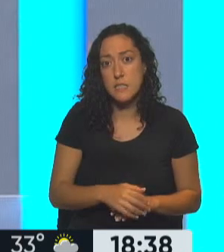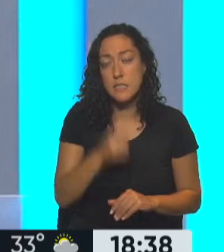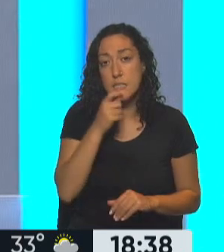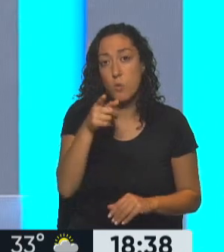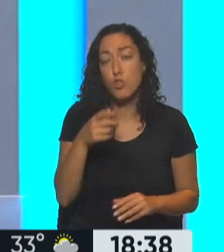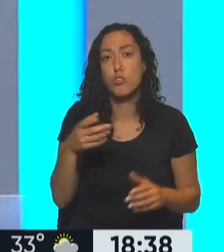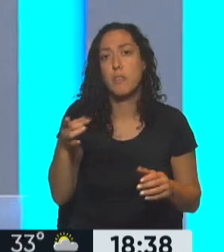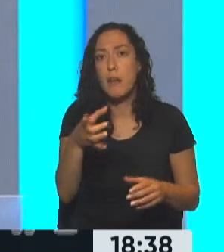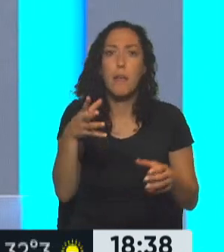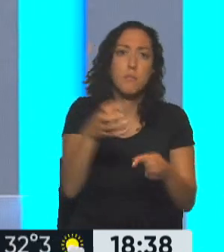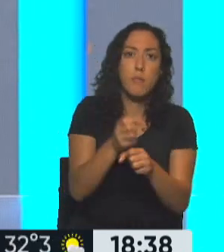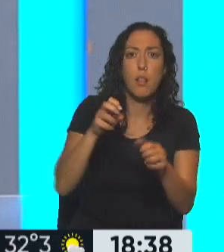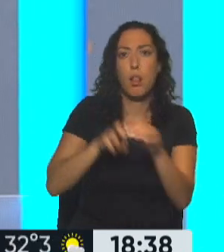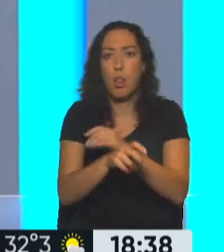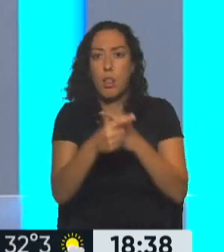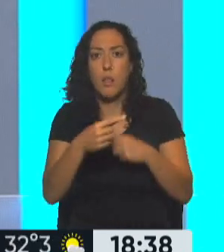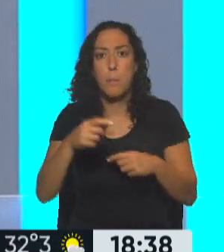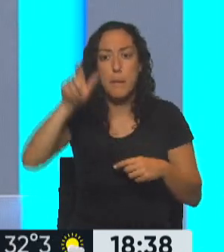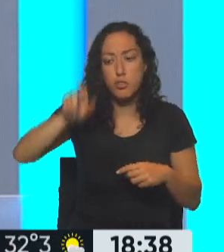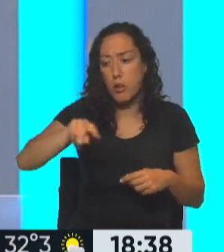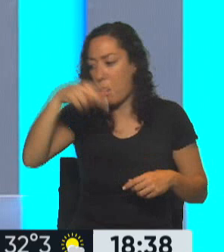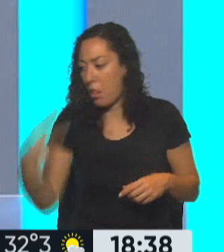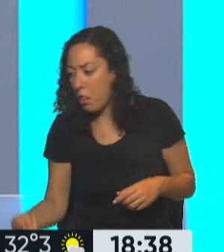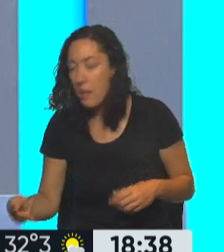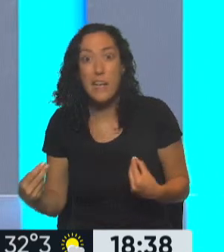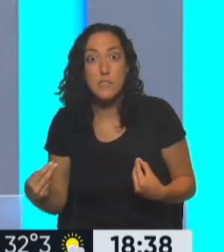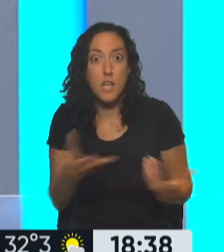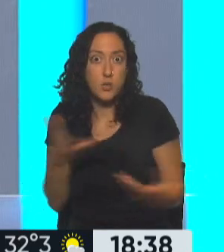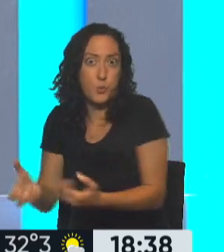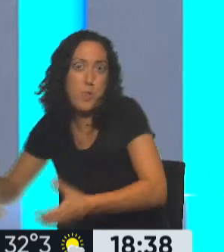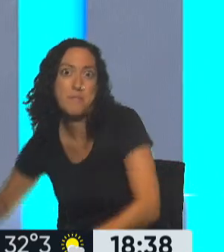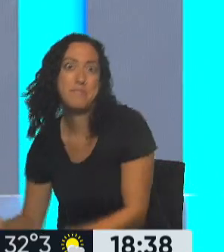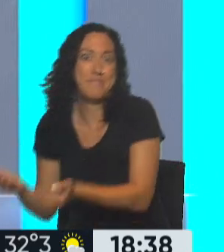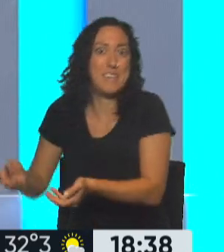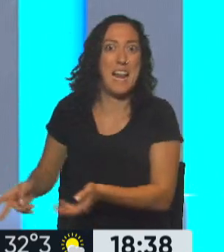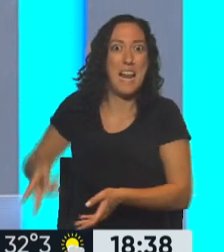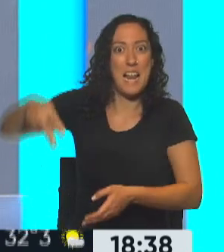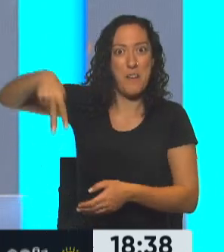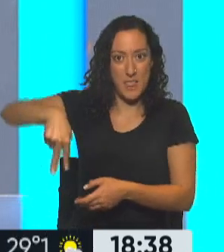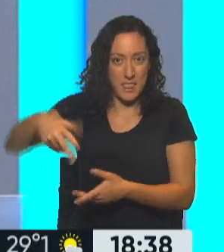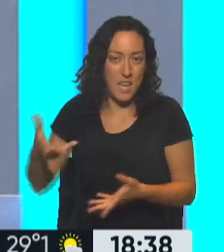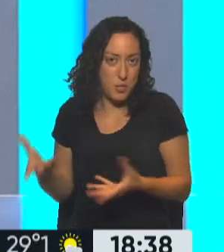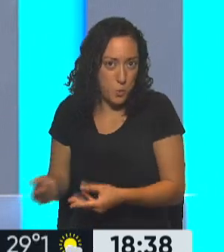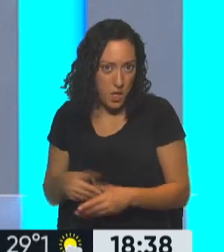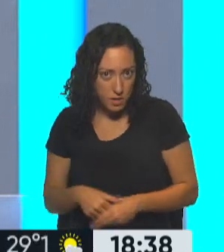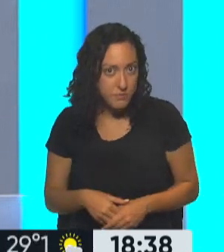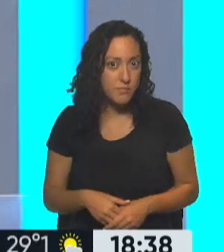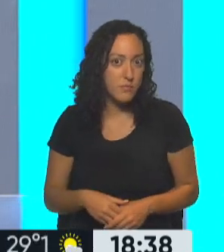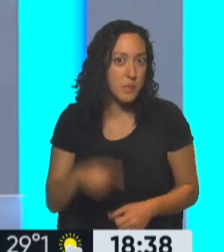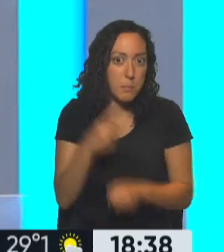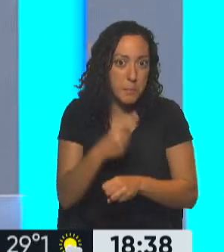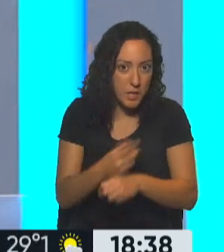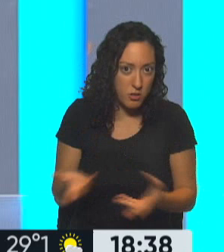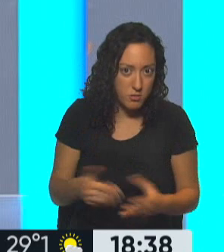de transporte y se te cae una persona al lado, lo primero que haces es levantarla y ayudarla. Lo primero que haces. No le